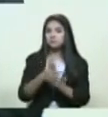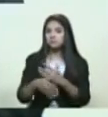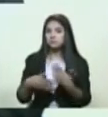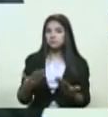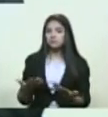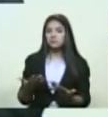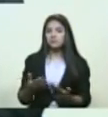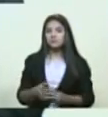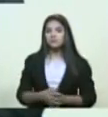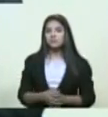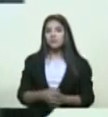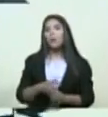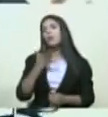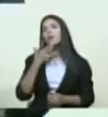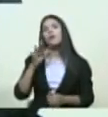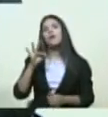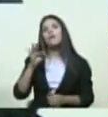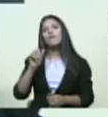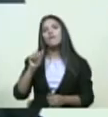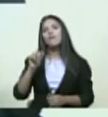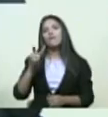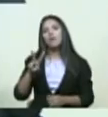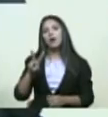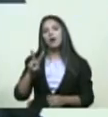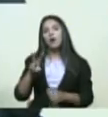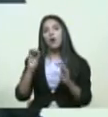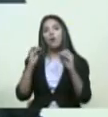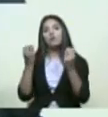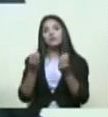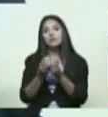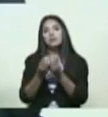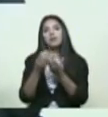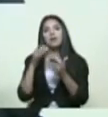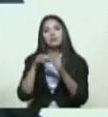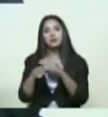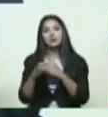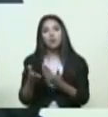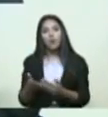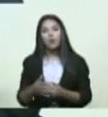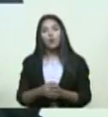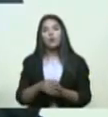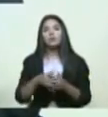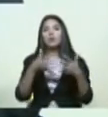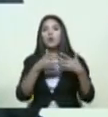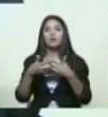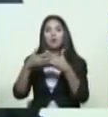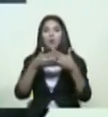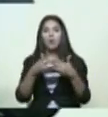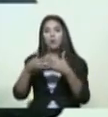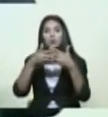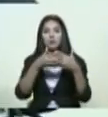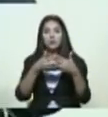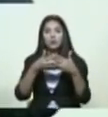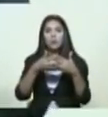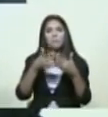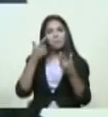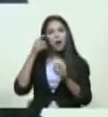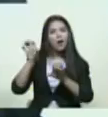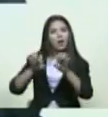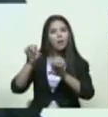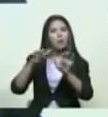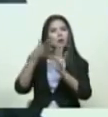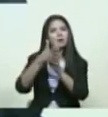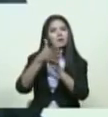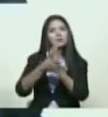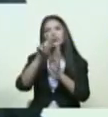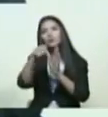la OFAC, una oficina del Tesoro de los Estados Unidos de América, para evaluar lo que esté haciendo